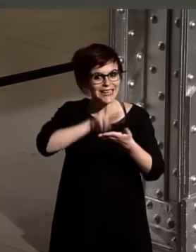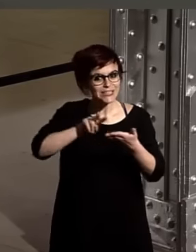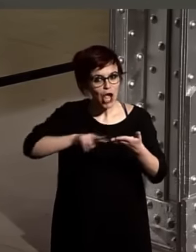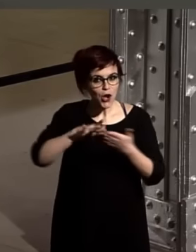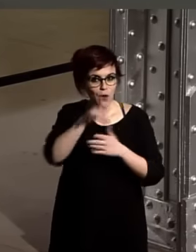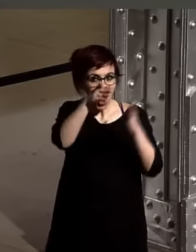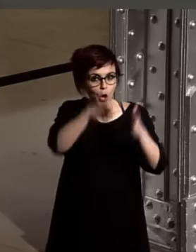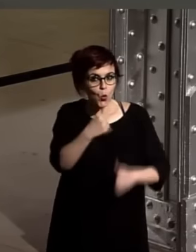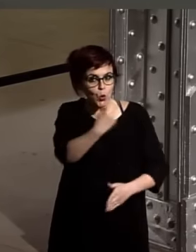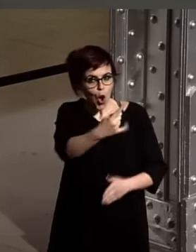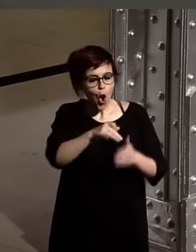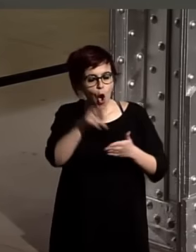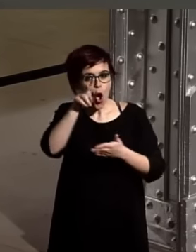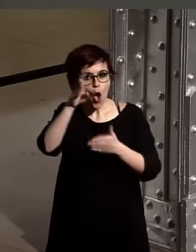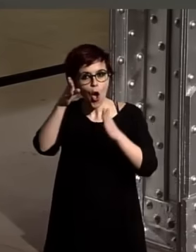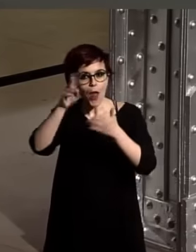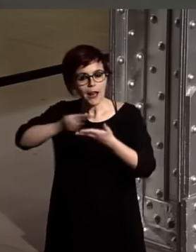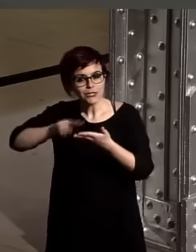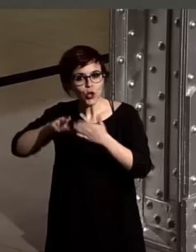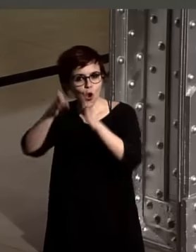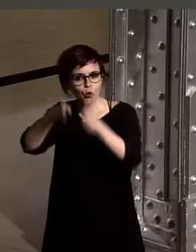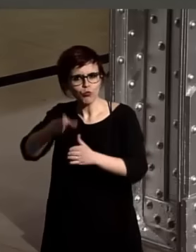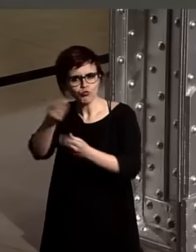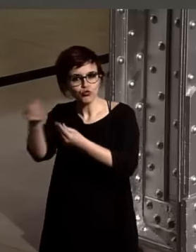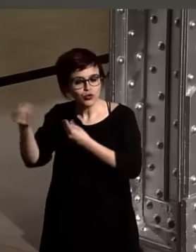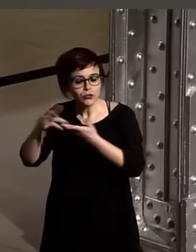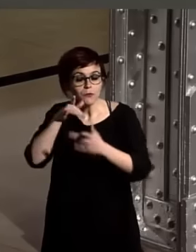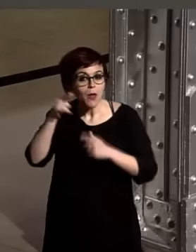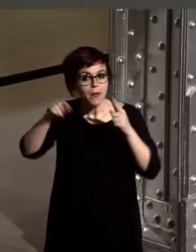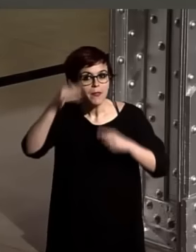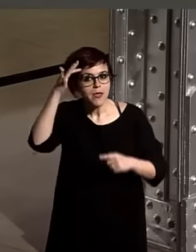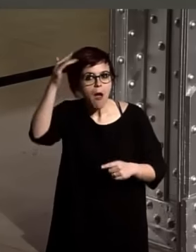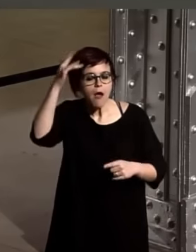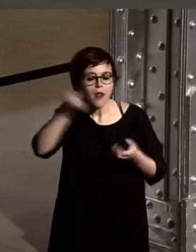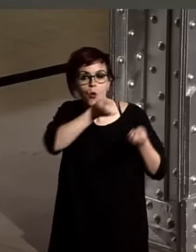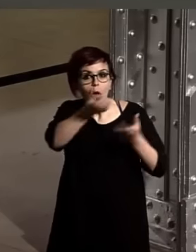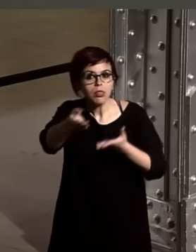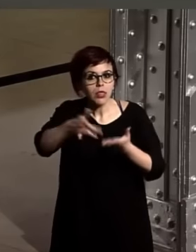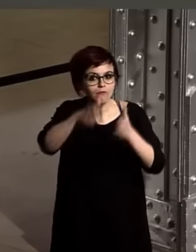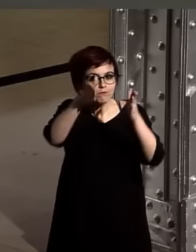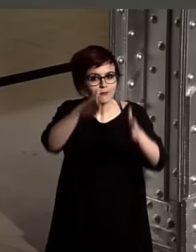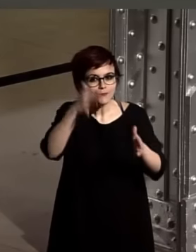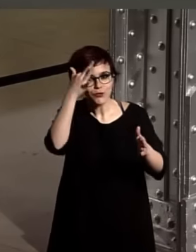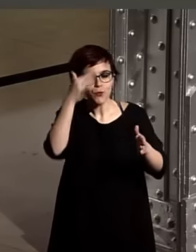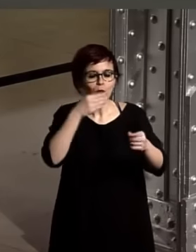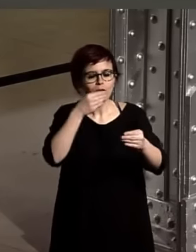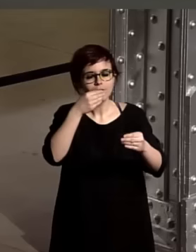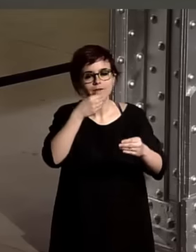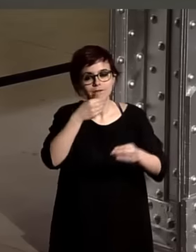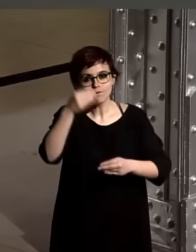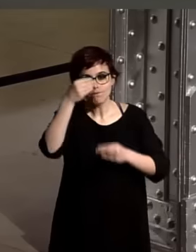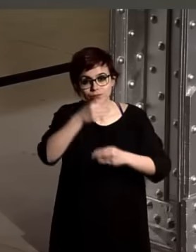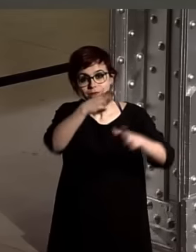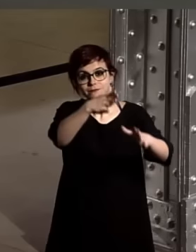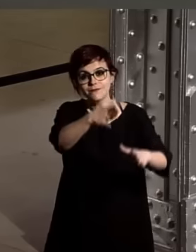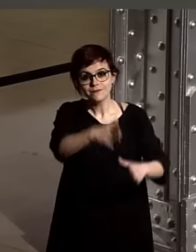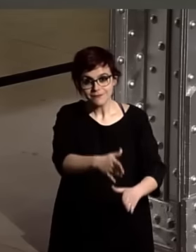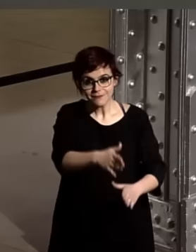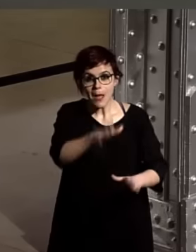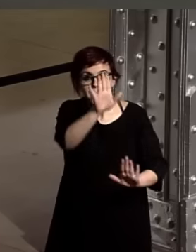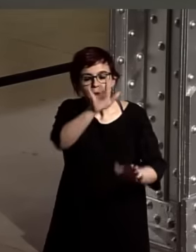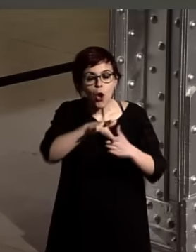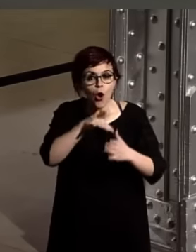que yo creo que me sale así por lo que me estoy imaginando en ese momento a quien le cuento y alguien me dijo que que no quedaba muy bien pero